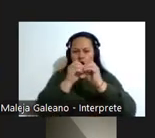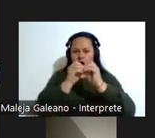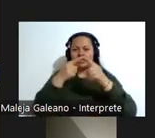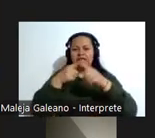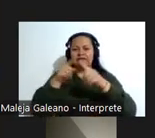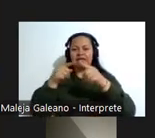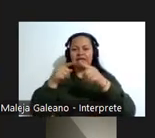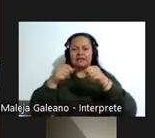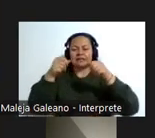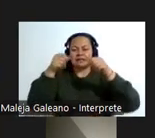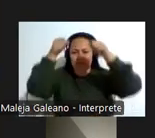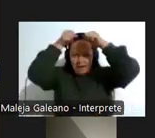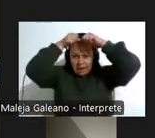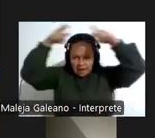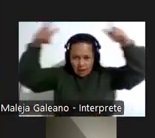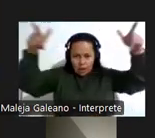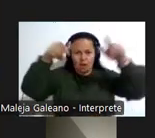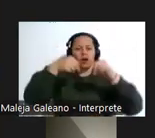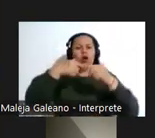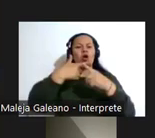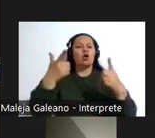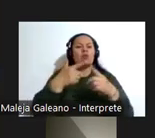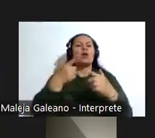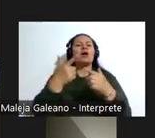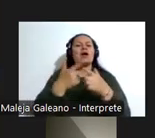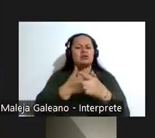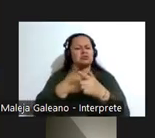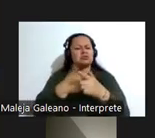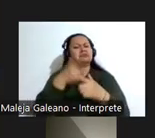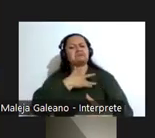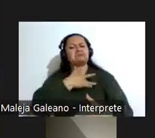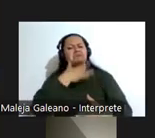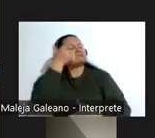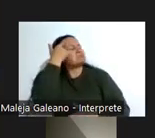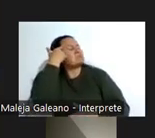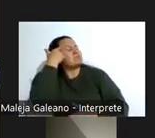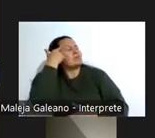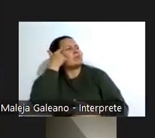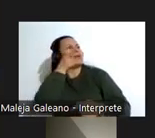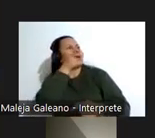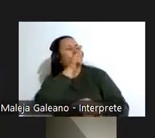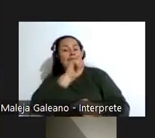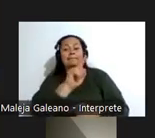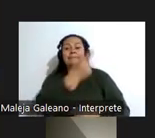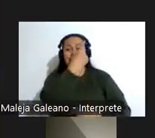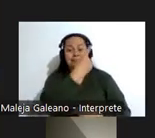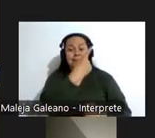lenguajes. Entonces, para mí esos antipensares son nuestra primera